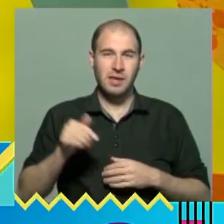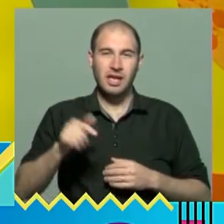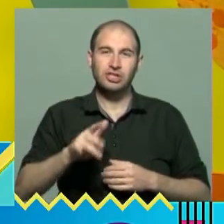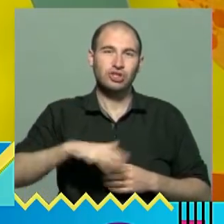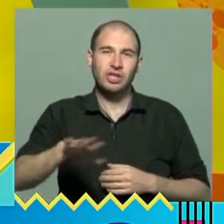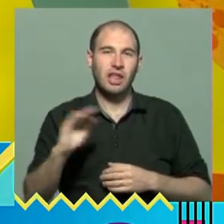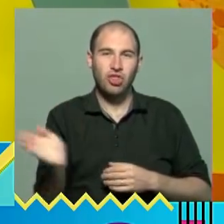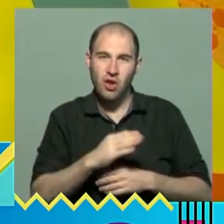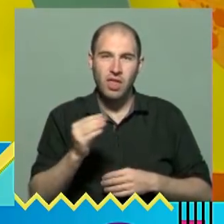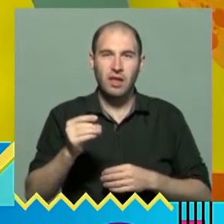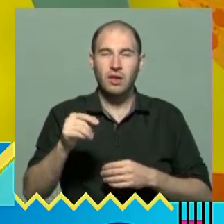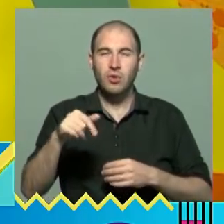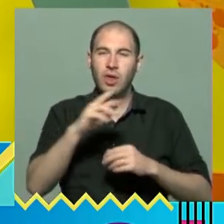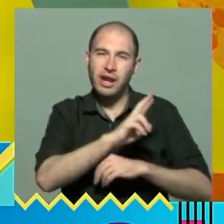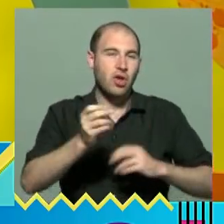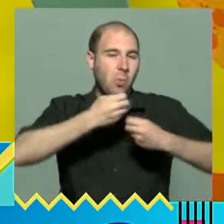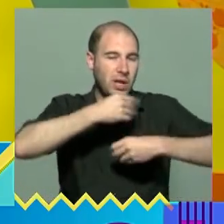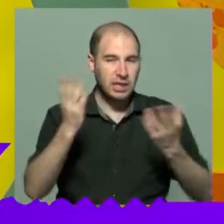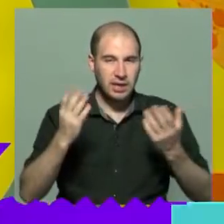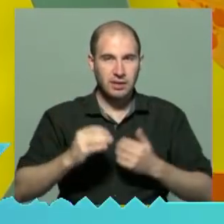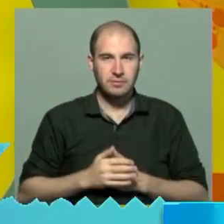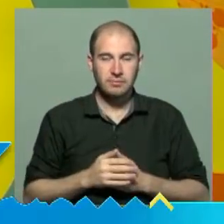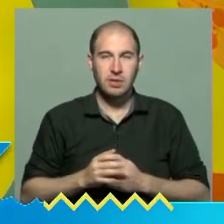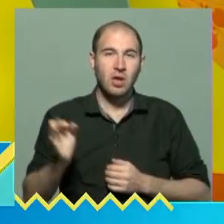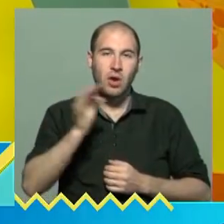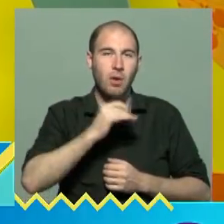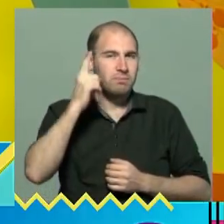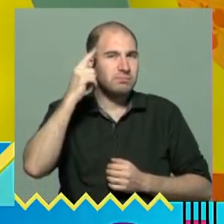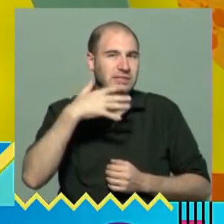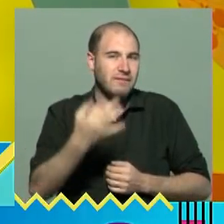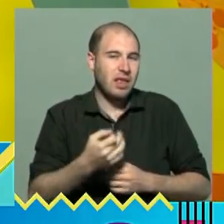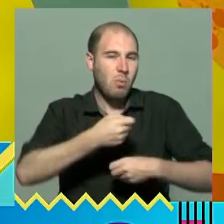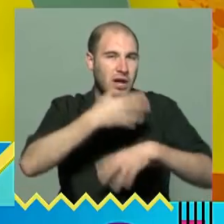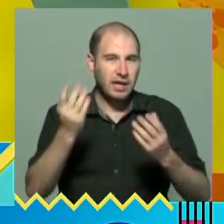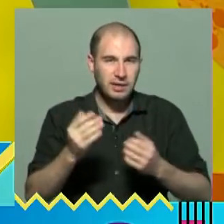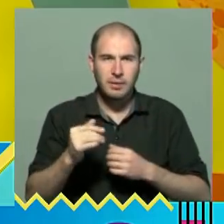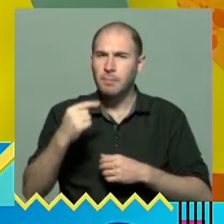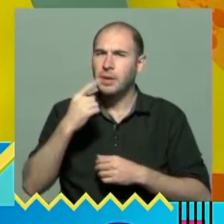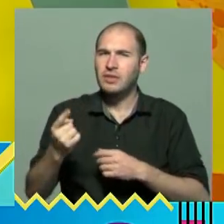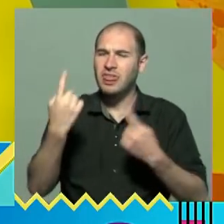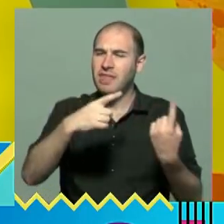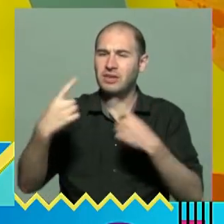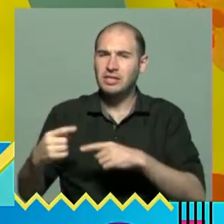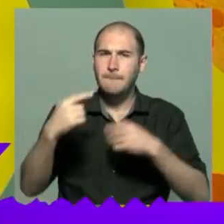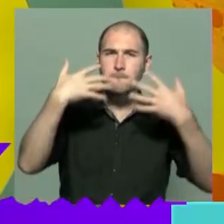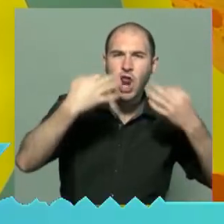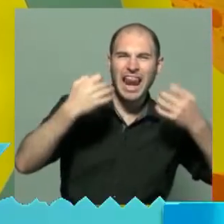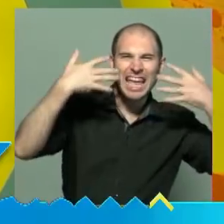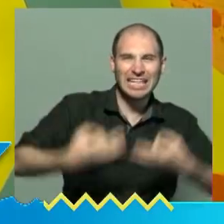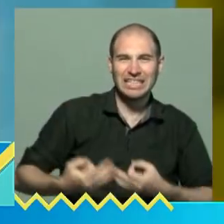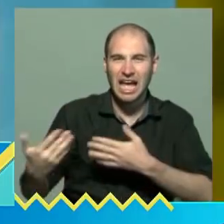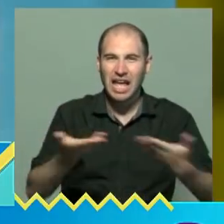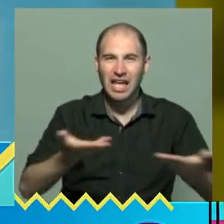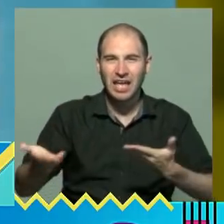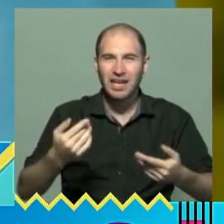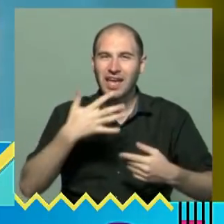la sociedad, seas de la religión que seas o del credo que digas tener. ¿Y cuál sería esa diferencia entre moral y ética como para